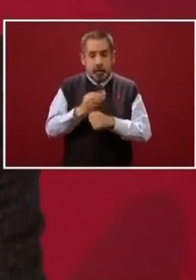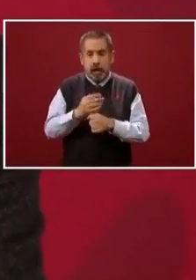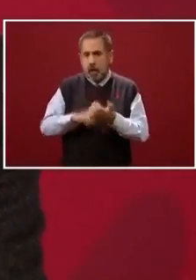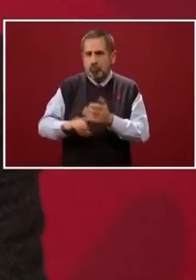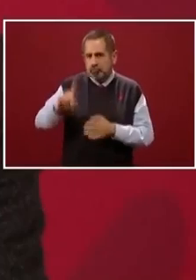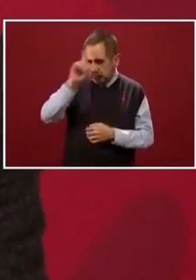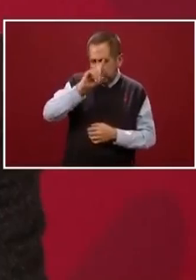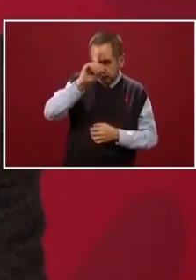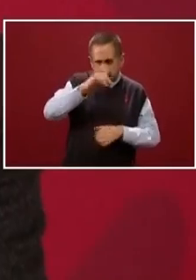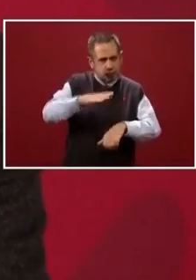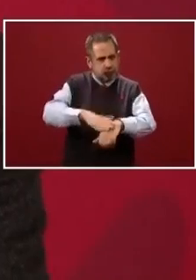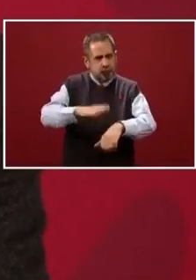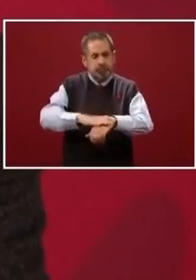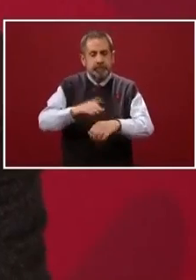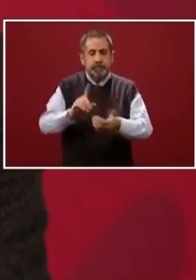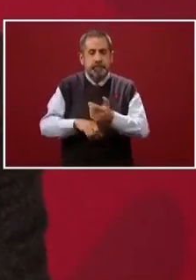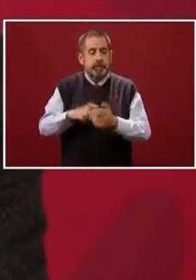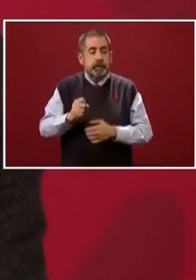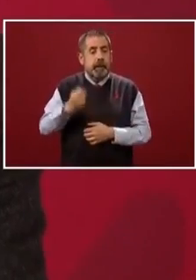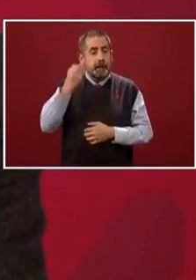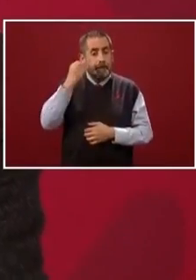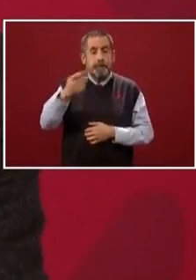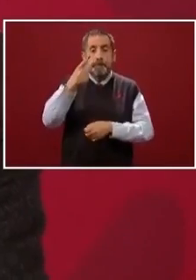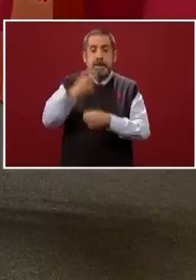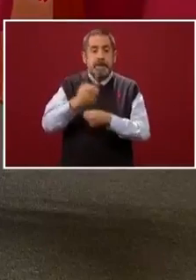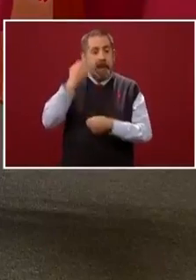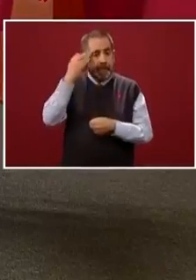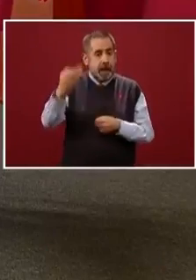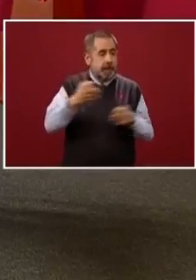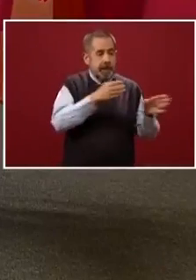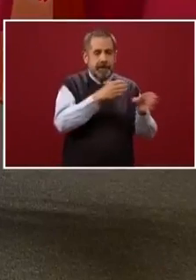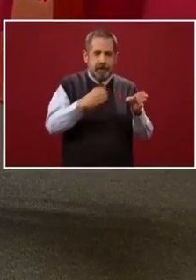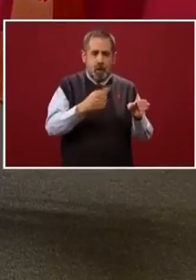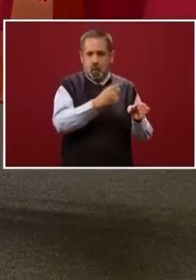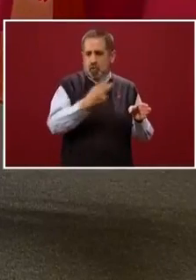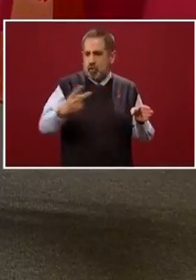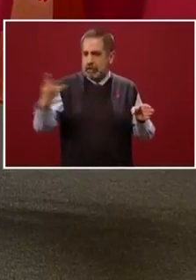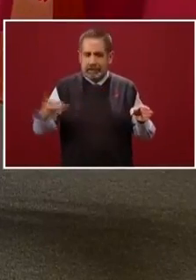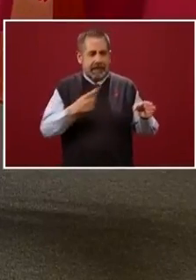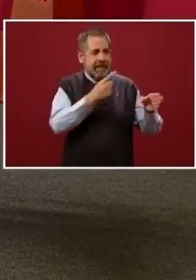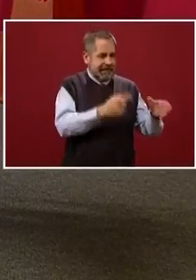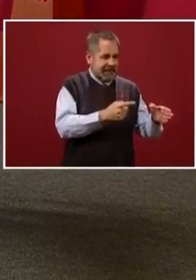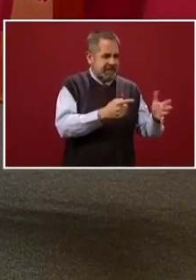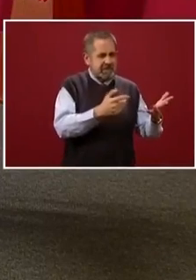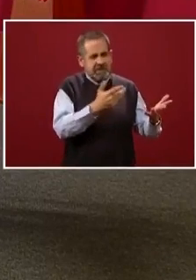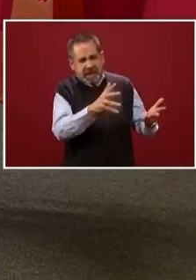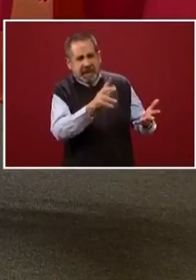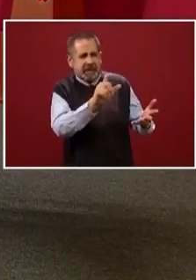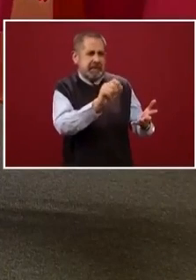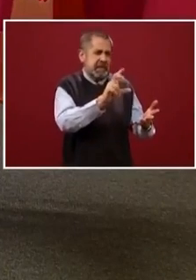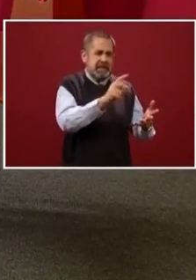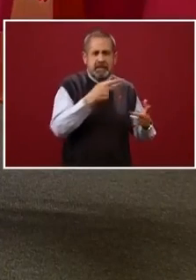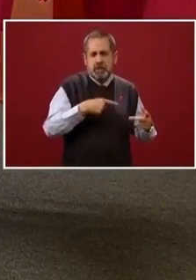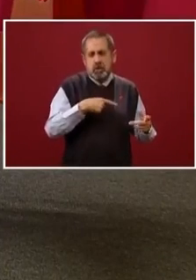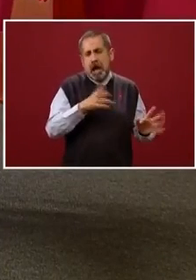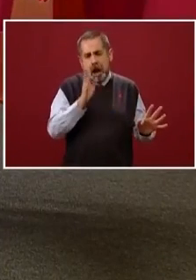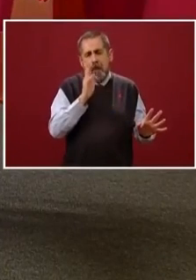recomienda utilizarla en la primera etapa de importación viral, donde hay decenas de casos. En un momento dado,